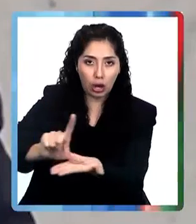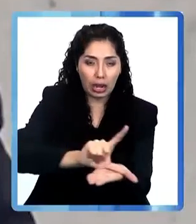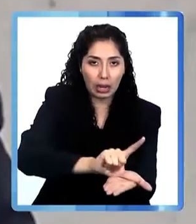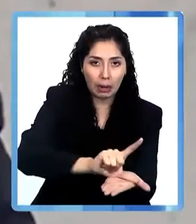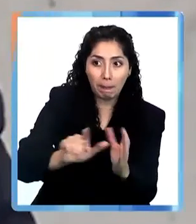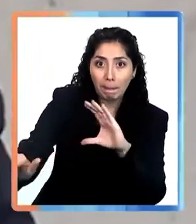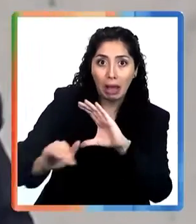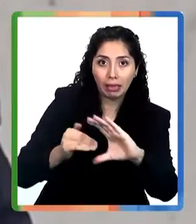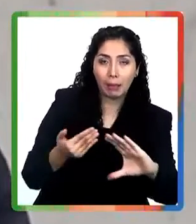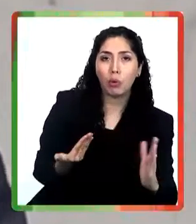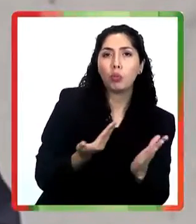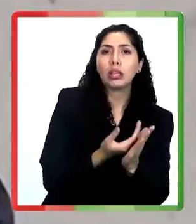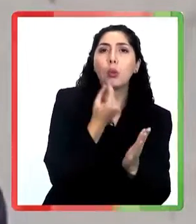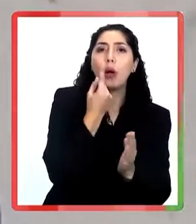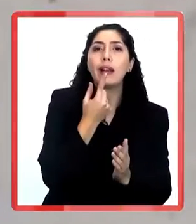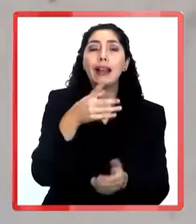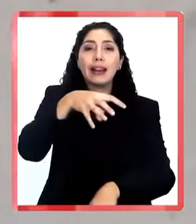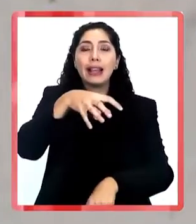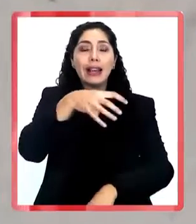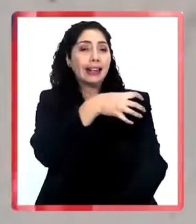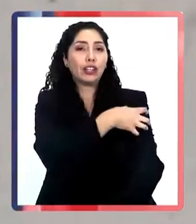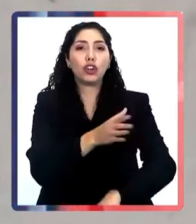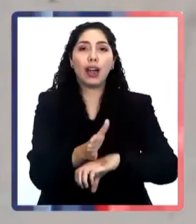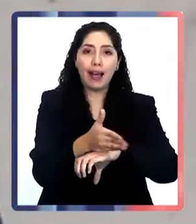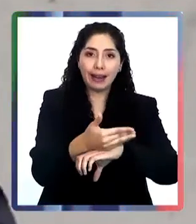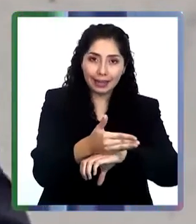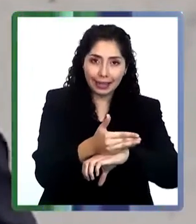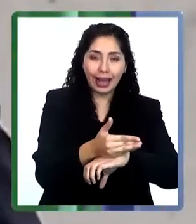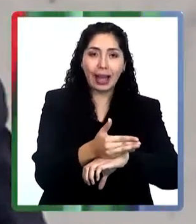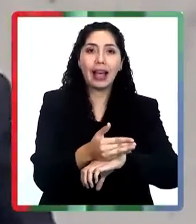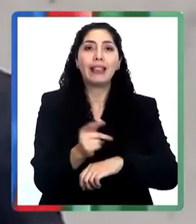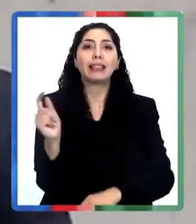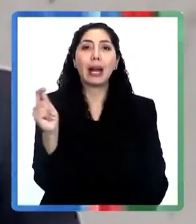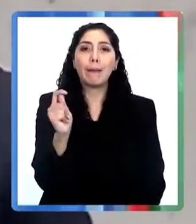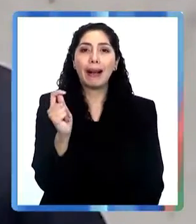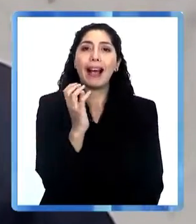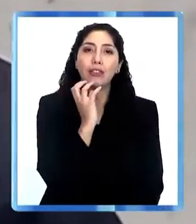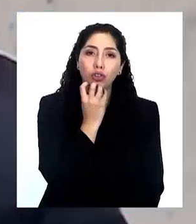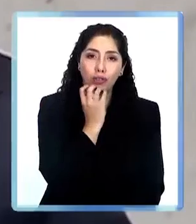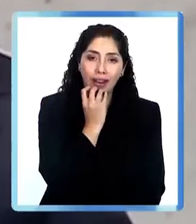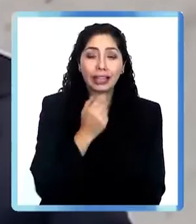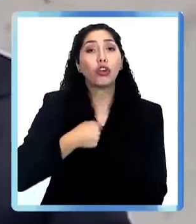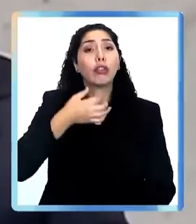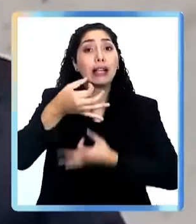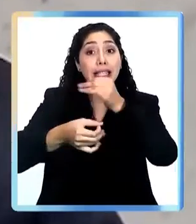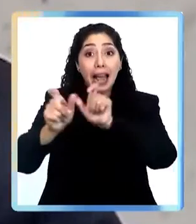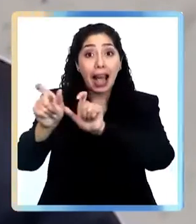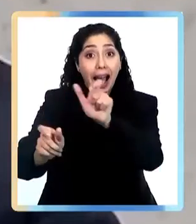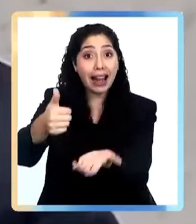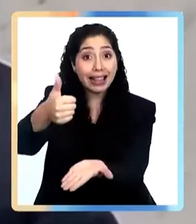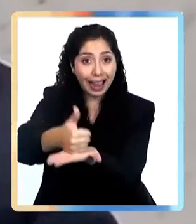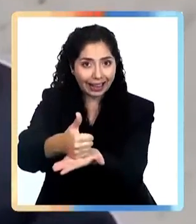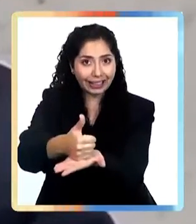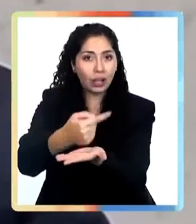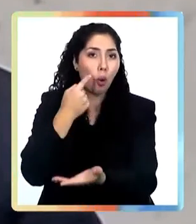en particular en las regiones de arica y parinacota tarapacá y antofagasta quiero decirles a los alcaldes y alcaldesas